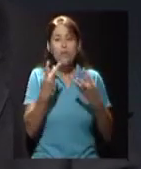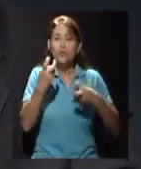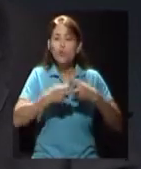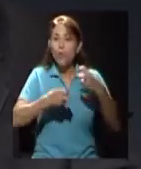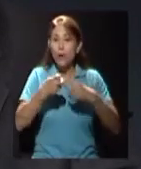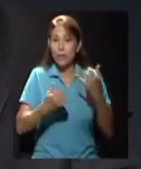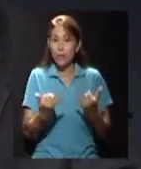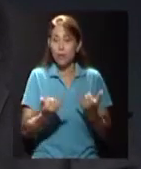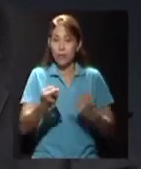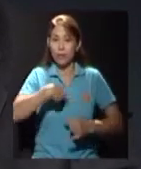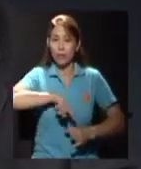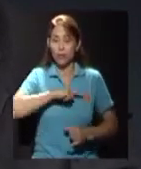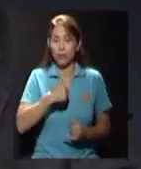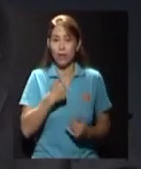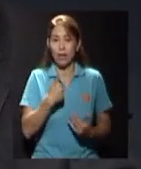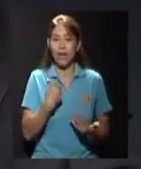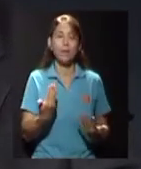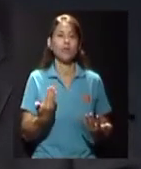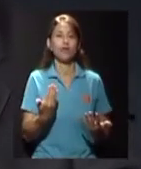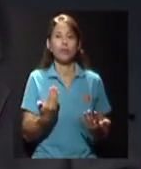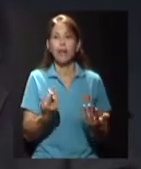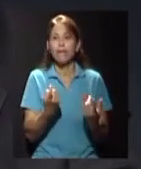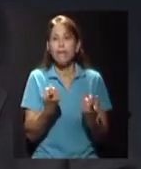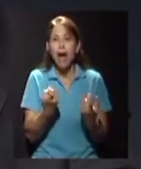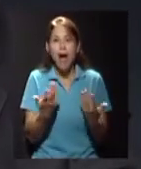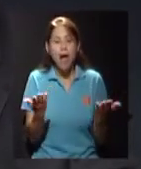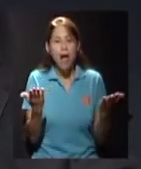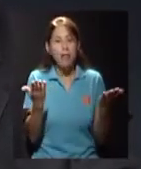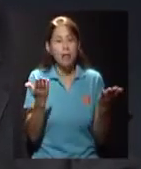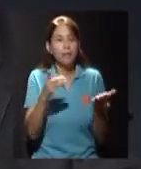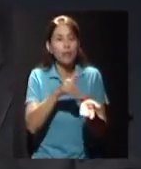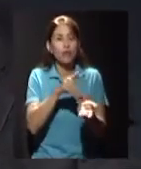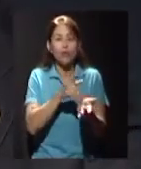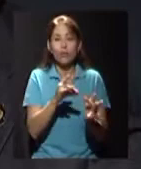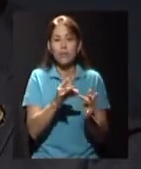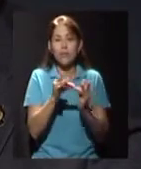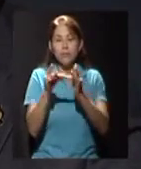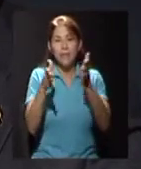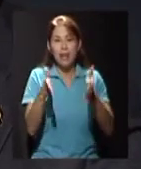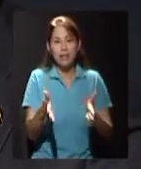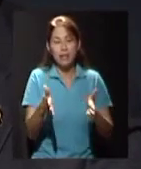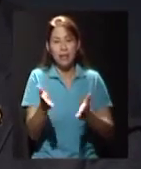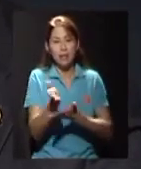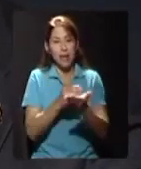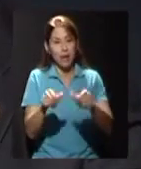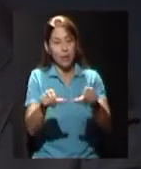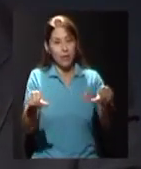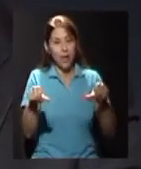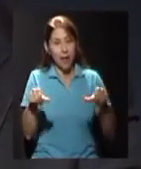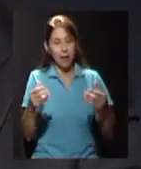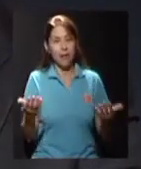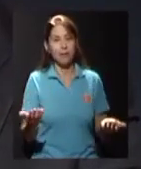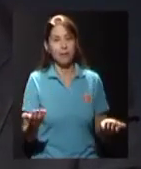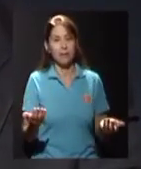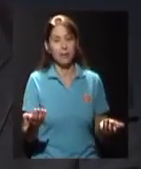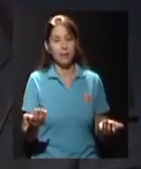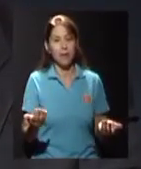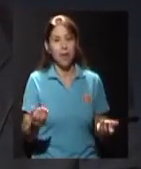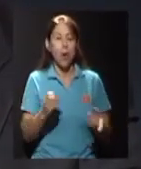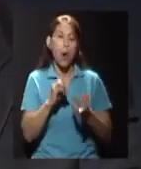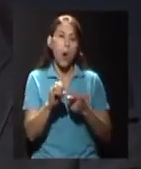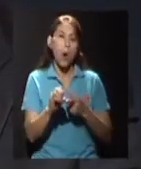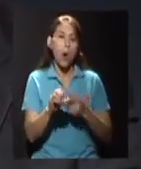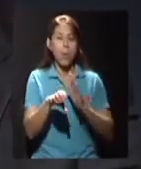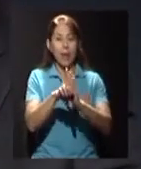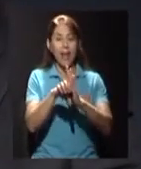actualmente de ausencia de especialistas en algunas áreas del país o pobre o